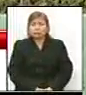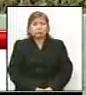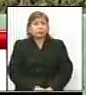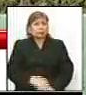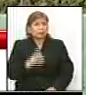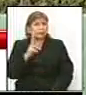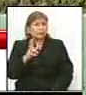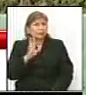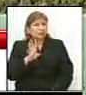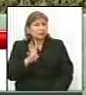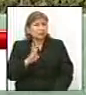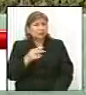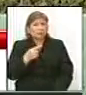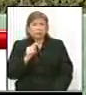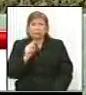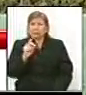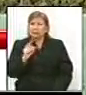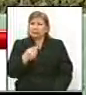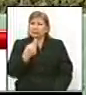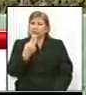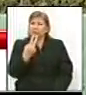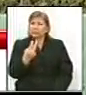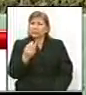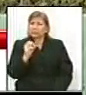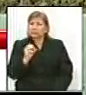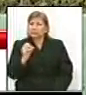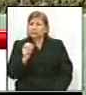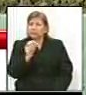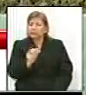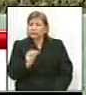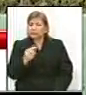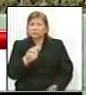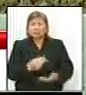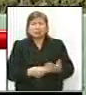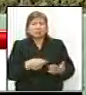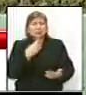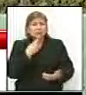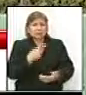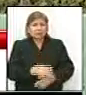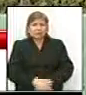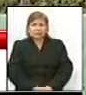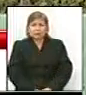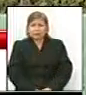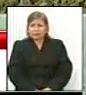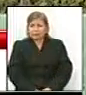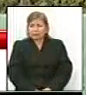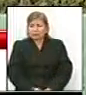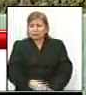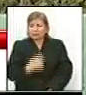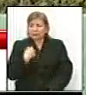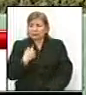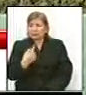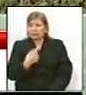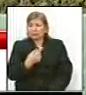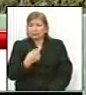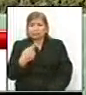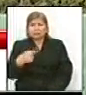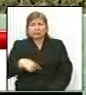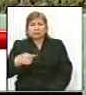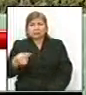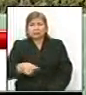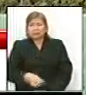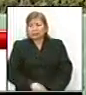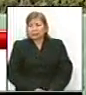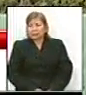millones para 1.200 personas. ¿Qué es esto? O sea, cada uno nos toca de acá allá a mi